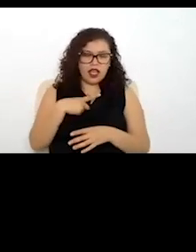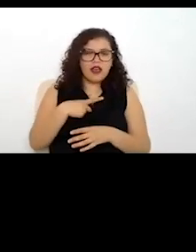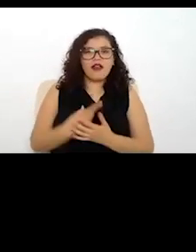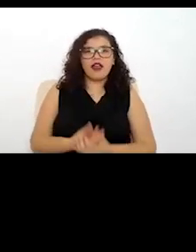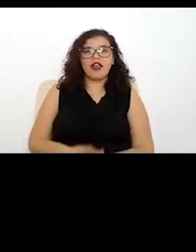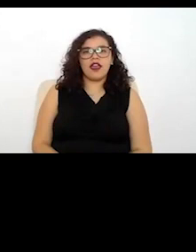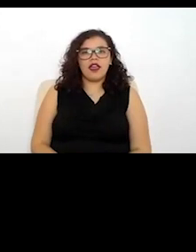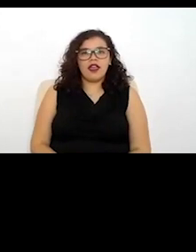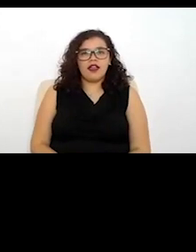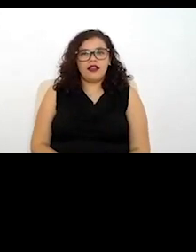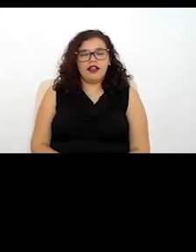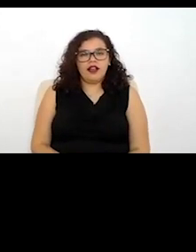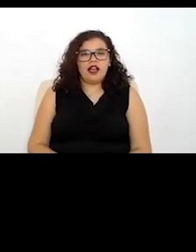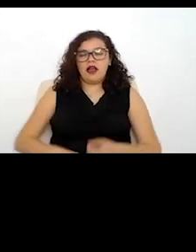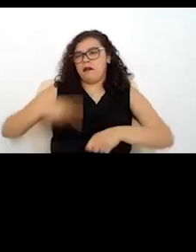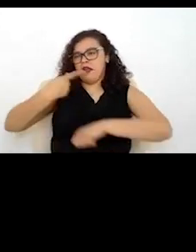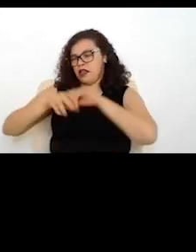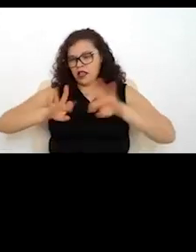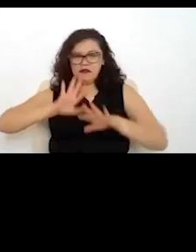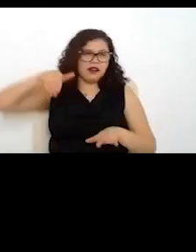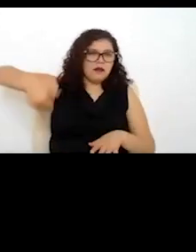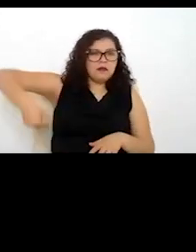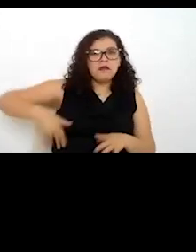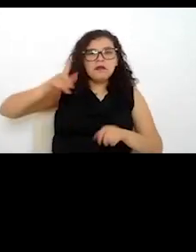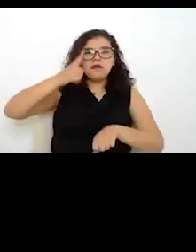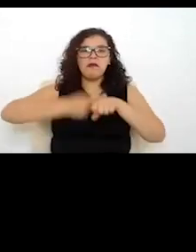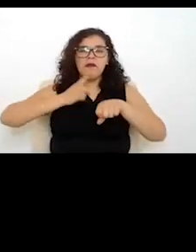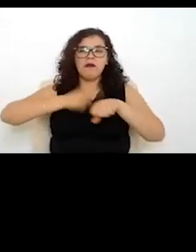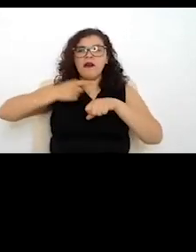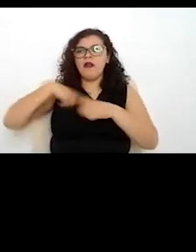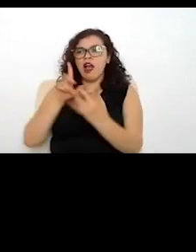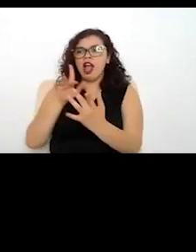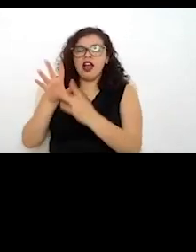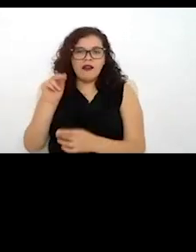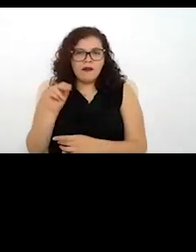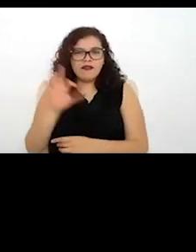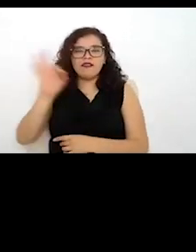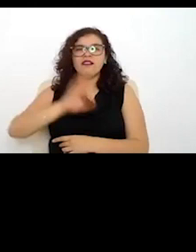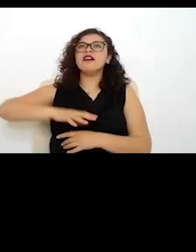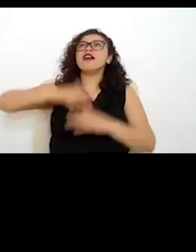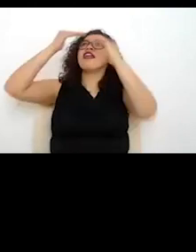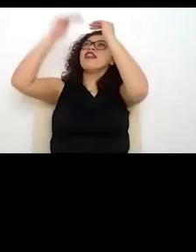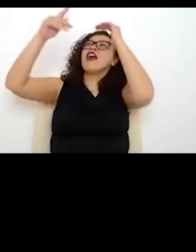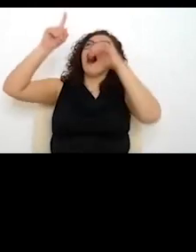expuesto a riesgos de trabajo, accidentes, enfermedades, que por ejemplo no haya goteras, que no haya,